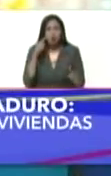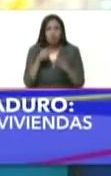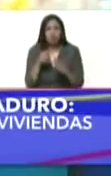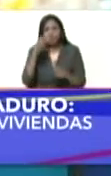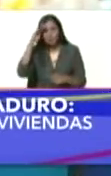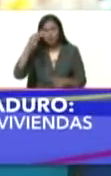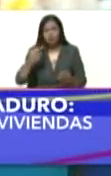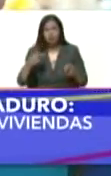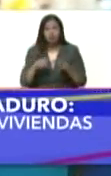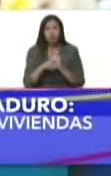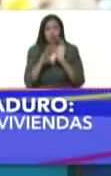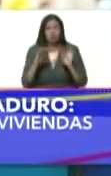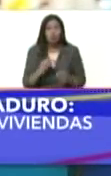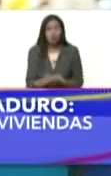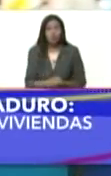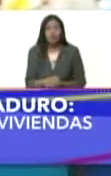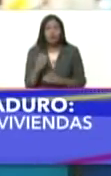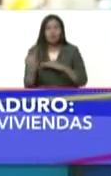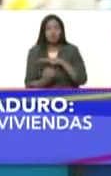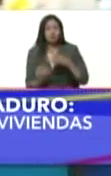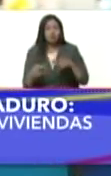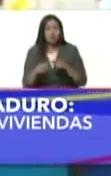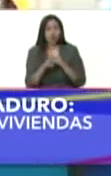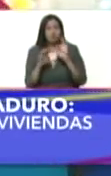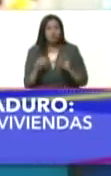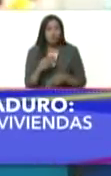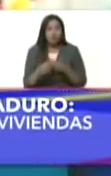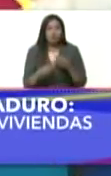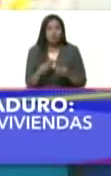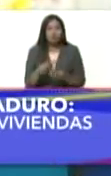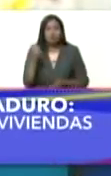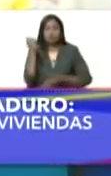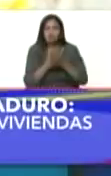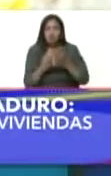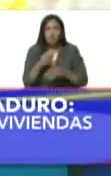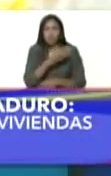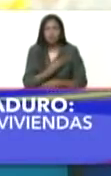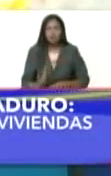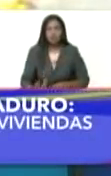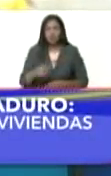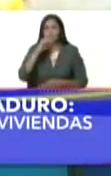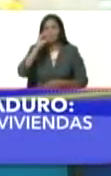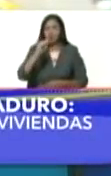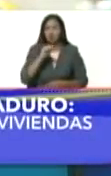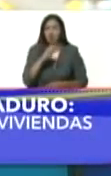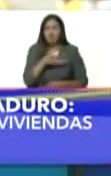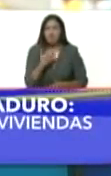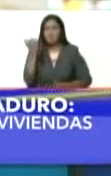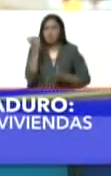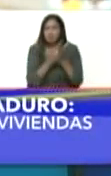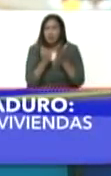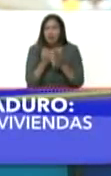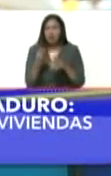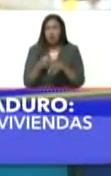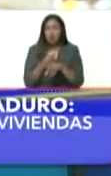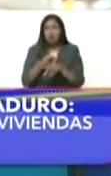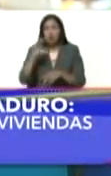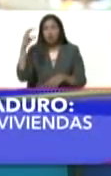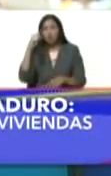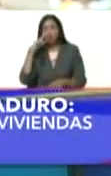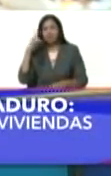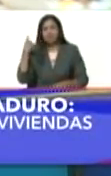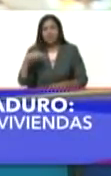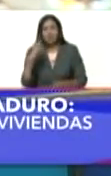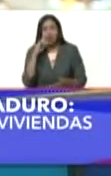militares, civiles, institucionales, y para tratar de asesinar al presidente Maduro. Desde el gobierno de Colombia tenemos las